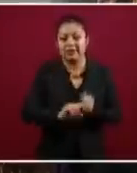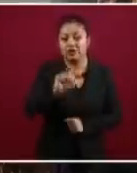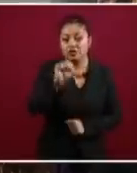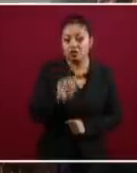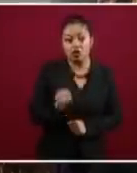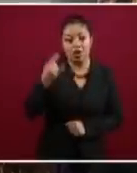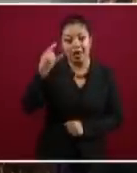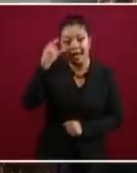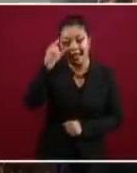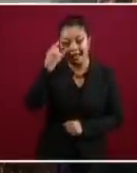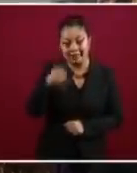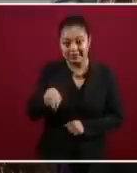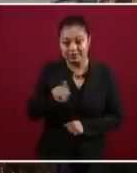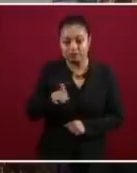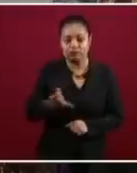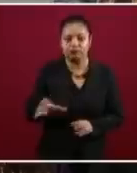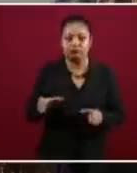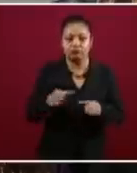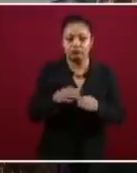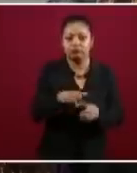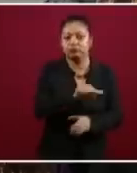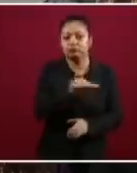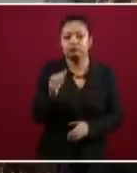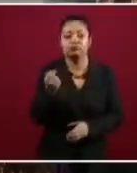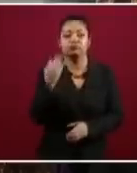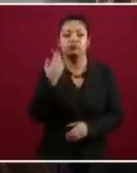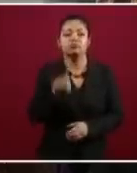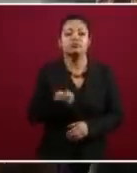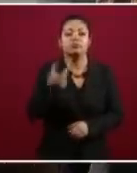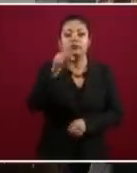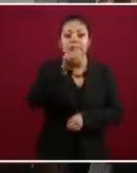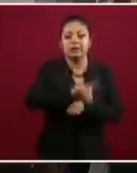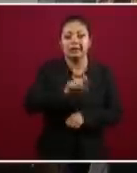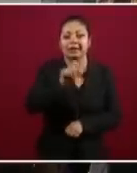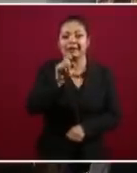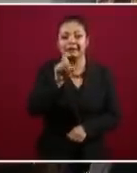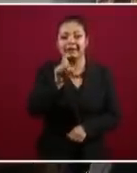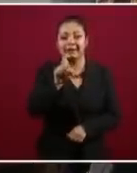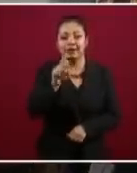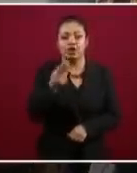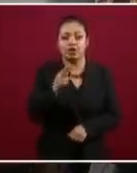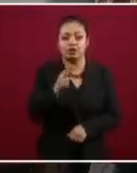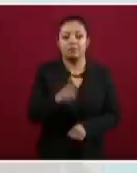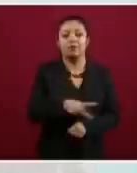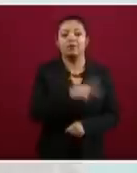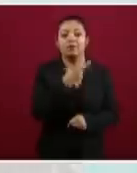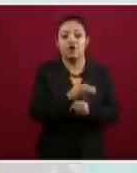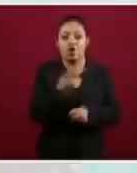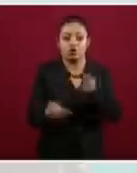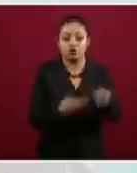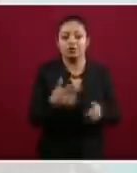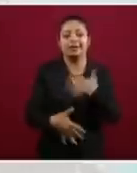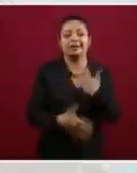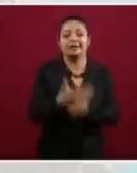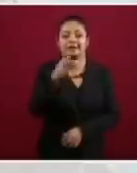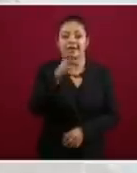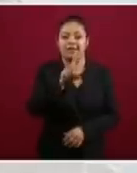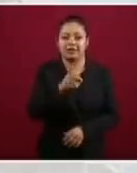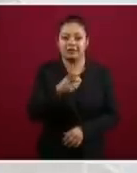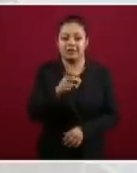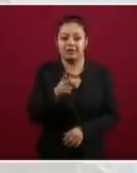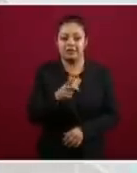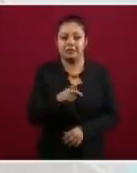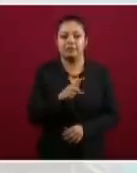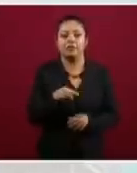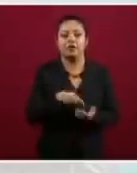de Campeche. Será la primera asamblea el 30 de noviembre y la segunda el 15 de diciembre. En